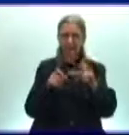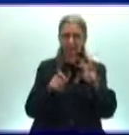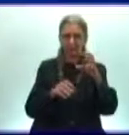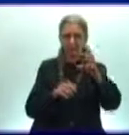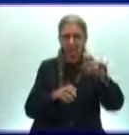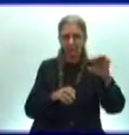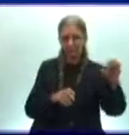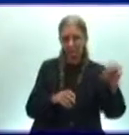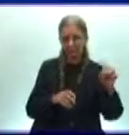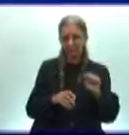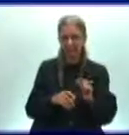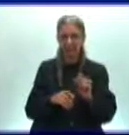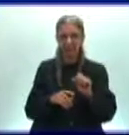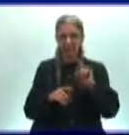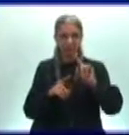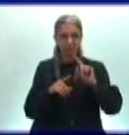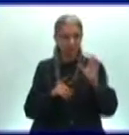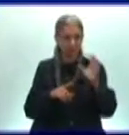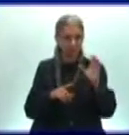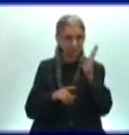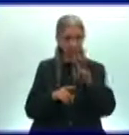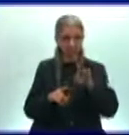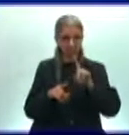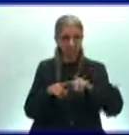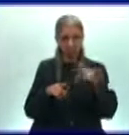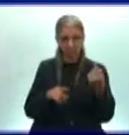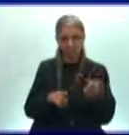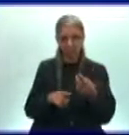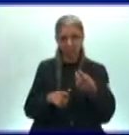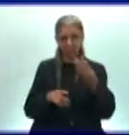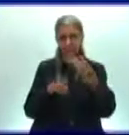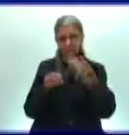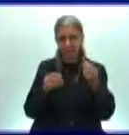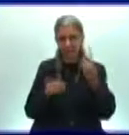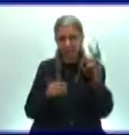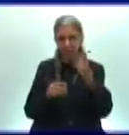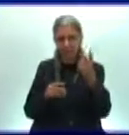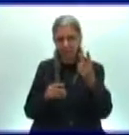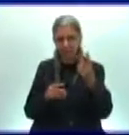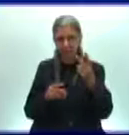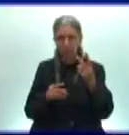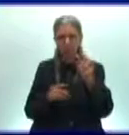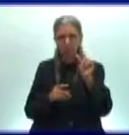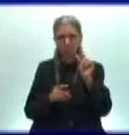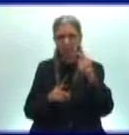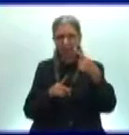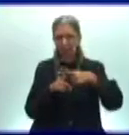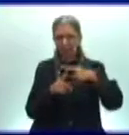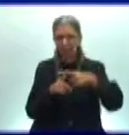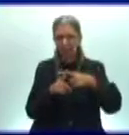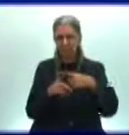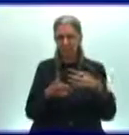qué la sustancia 2 presenta relativamente baja temperatura de fusión?